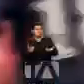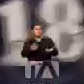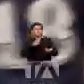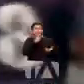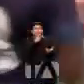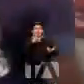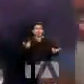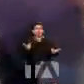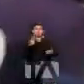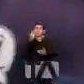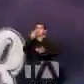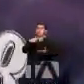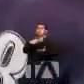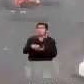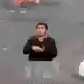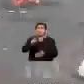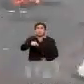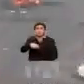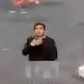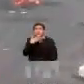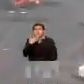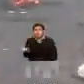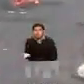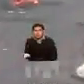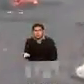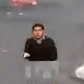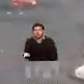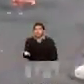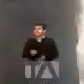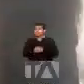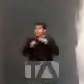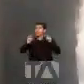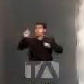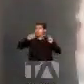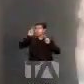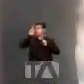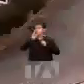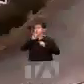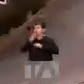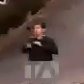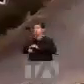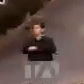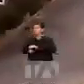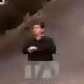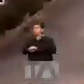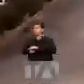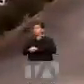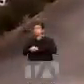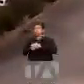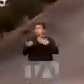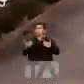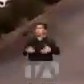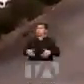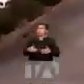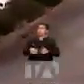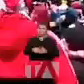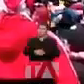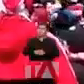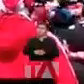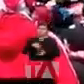con apoyo logístico y económico para movilizar a sus integrantes y atacar instituciones del Estado, medios de comunicación y